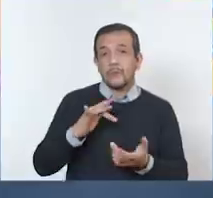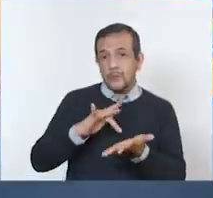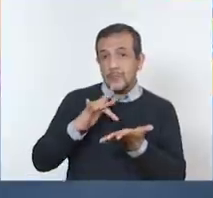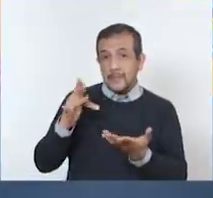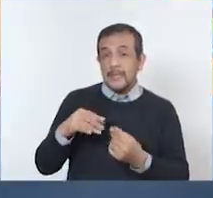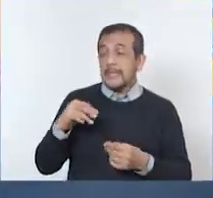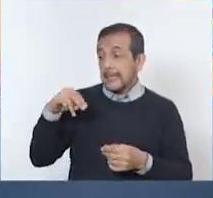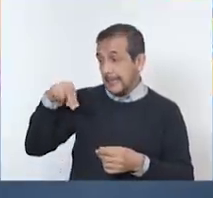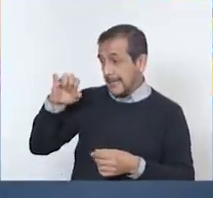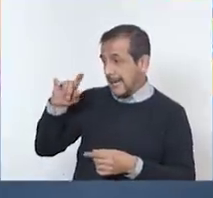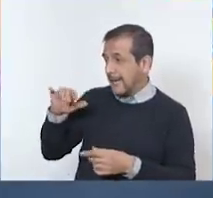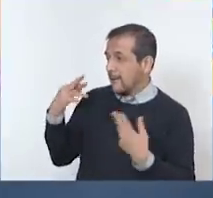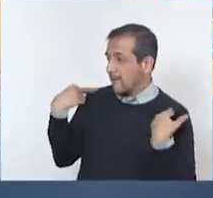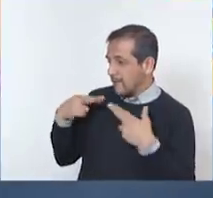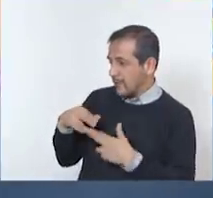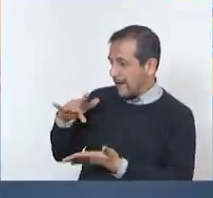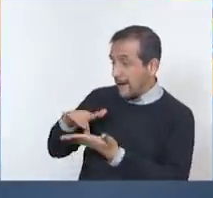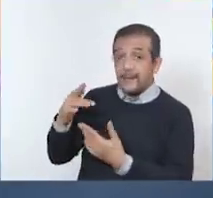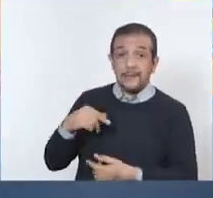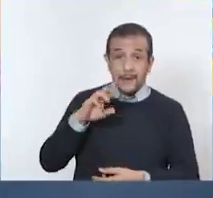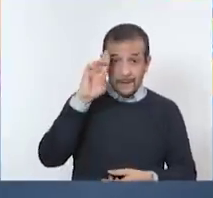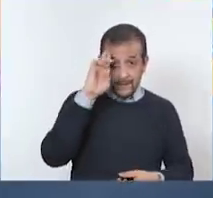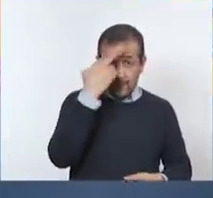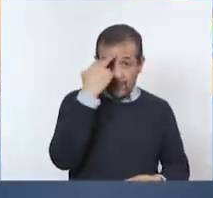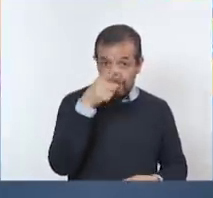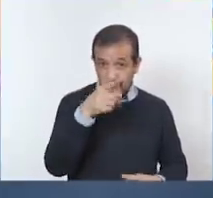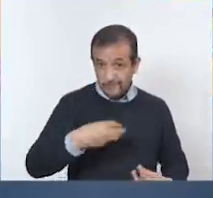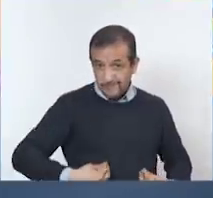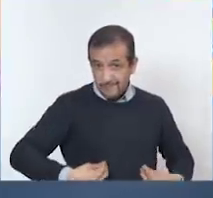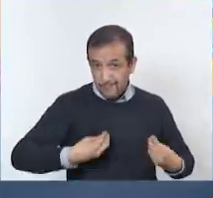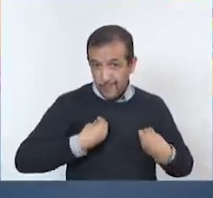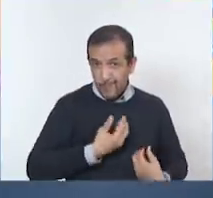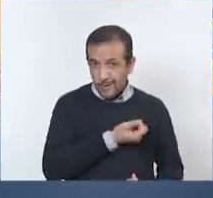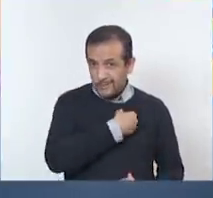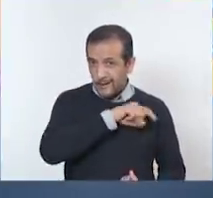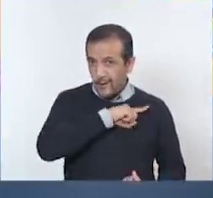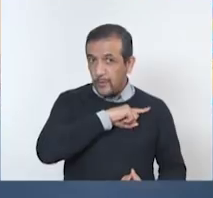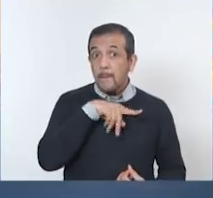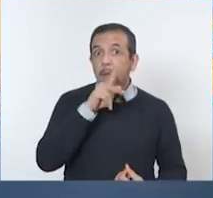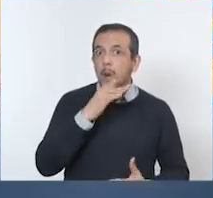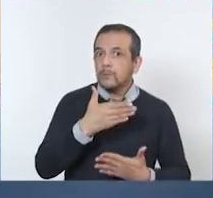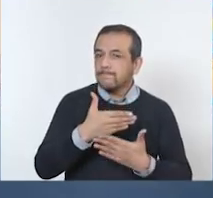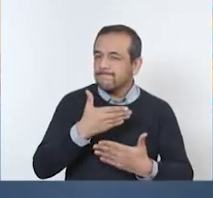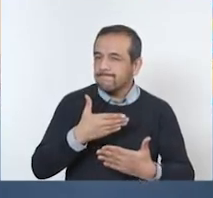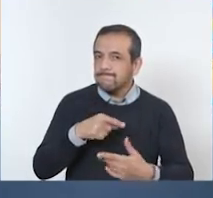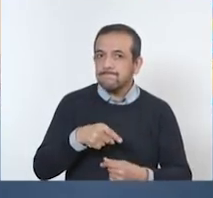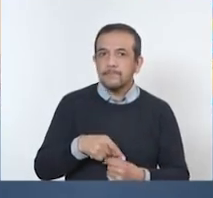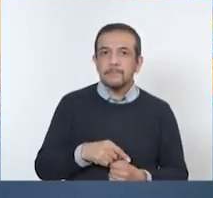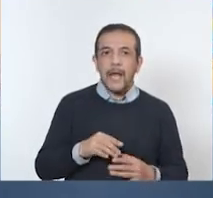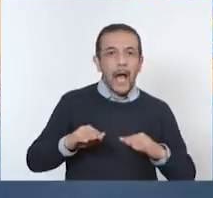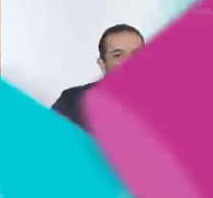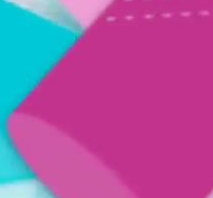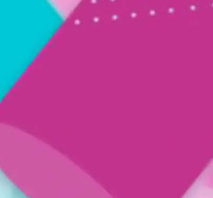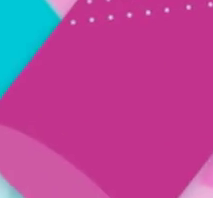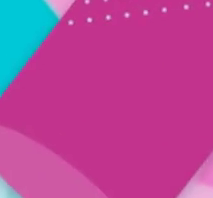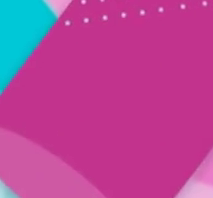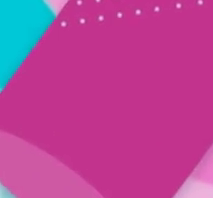a la maestra Nelly Romero. Y recuerda, vive saludablemente. Pero antes, a